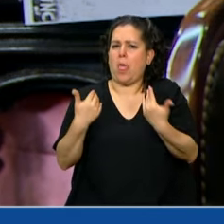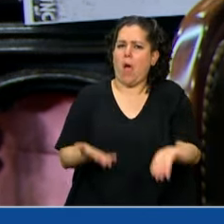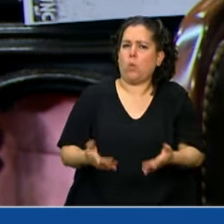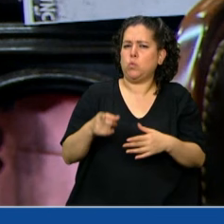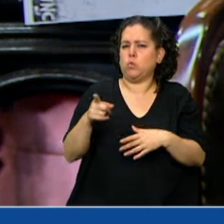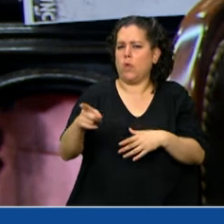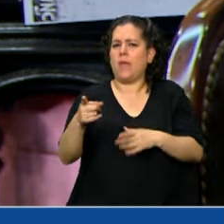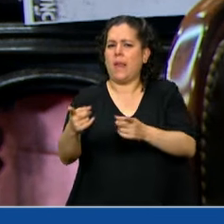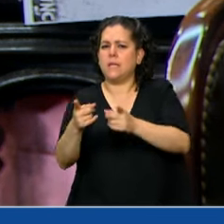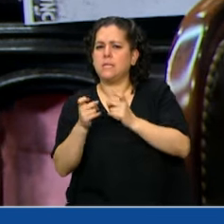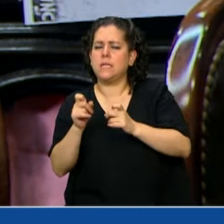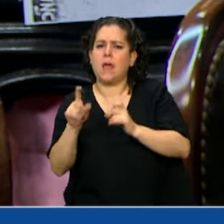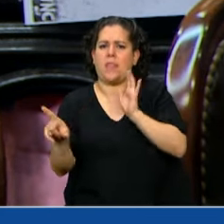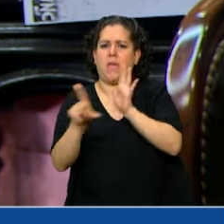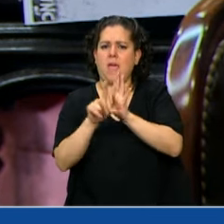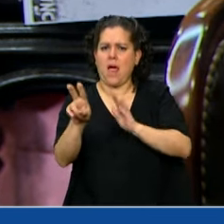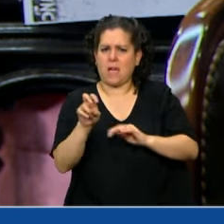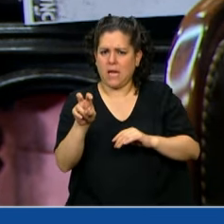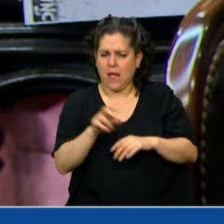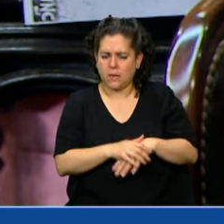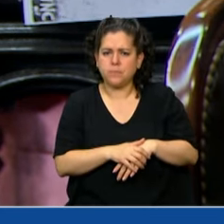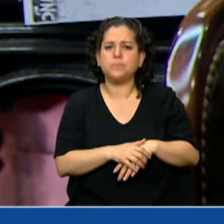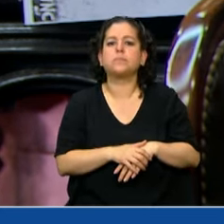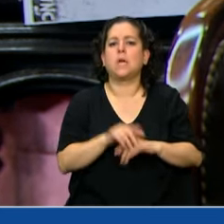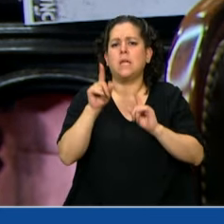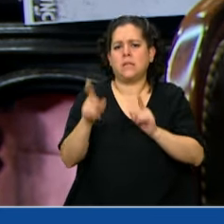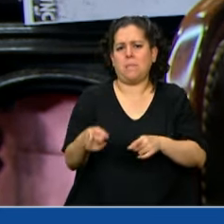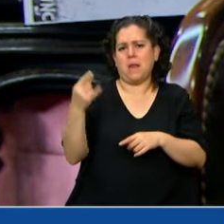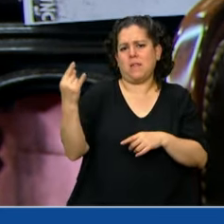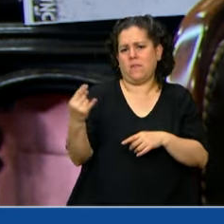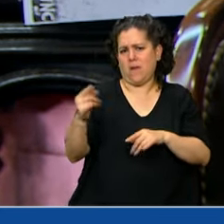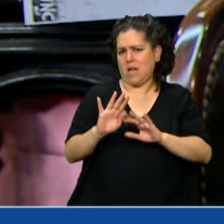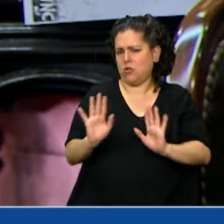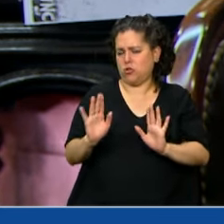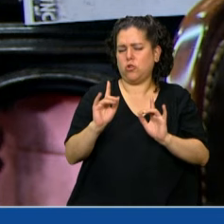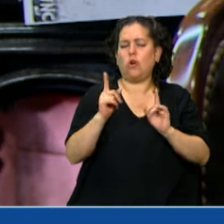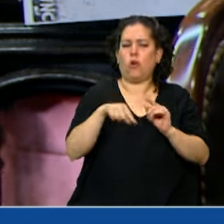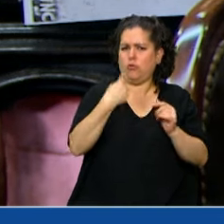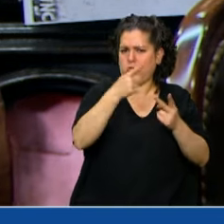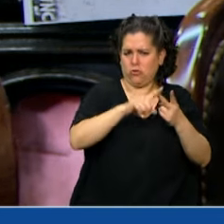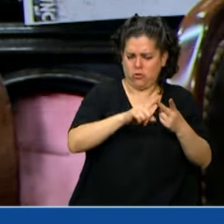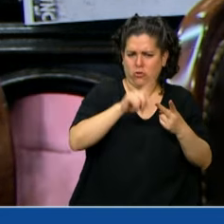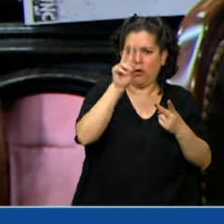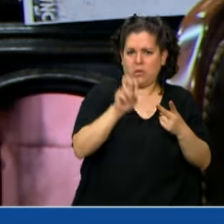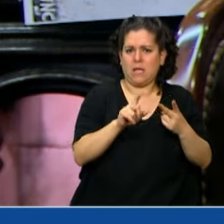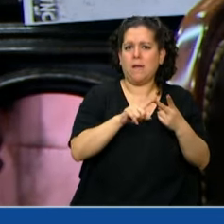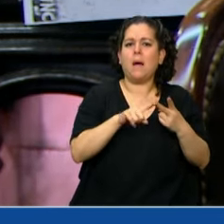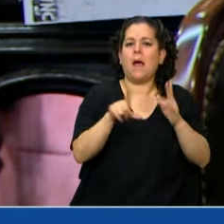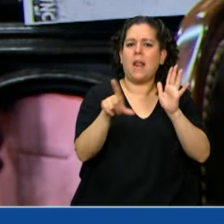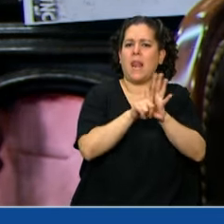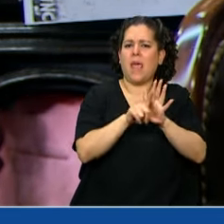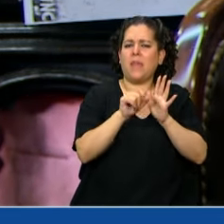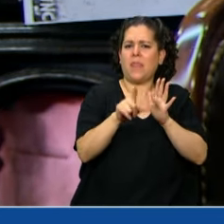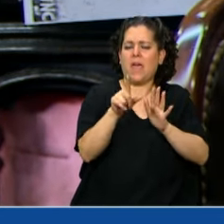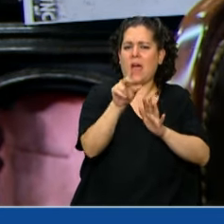necesidad de el alquiler también Es falso que el problema del mercado de alquileres está vinculado con que